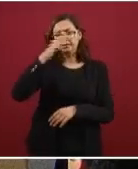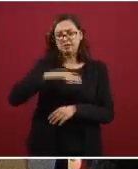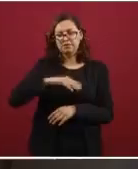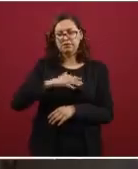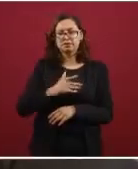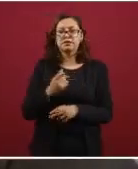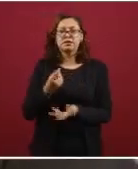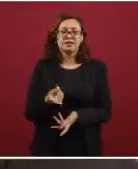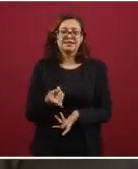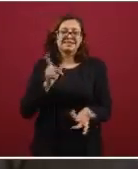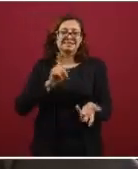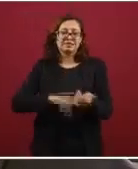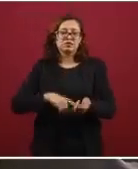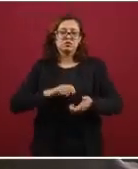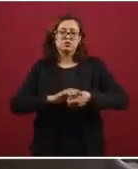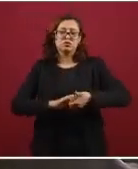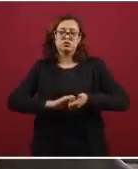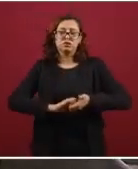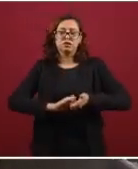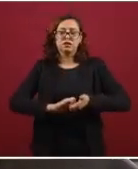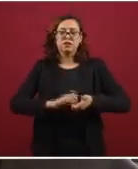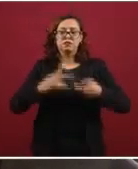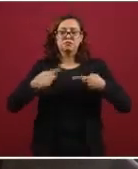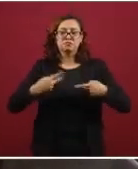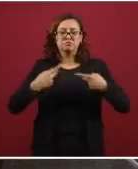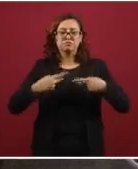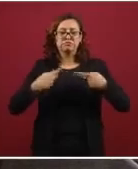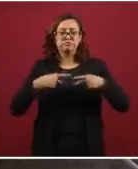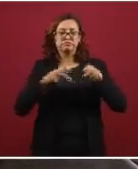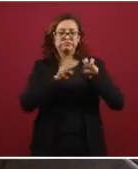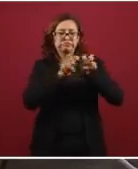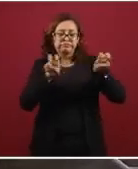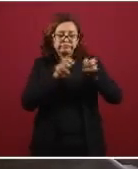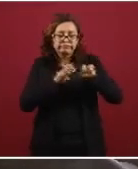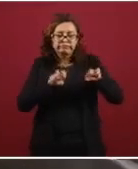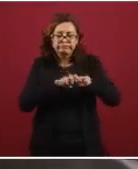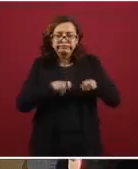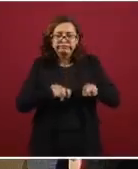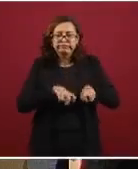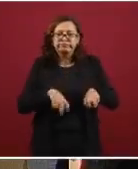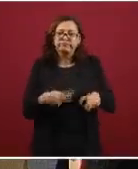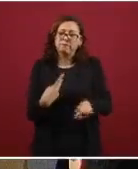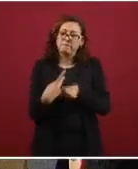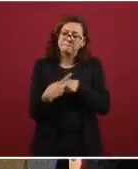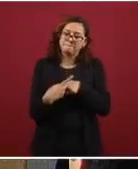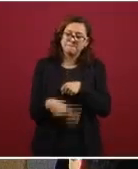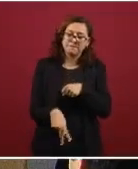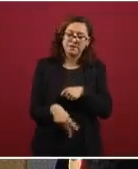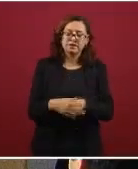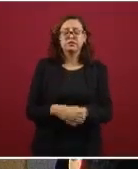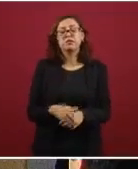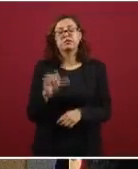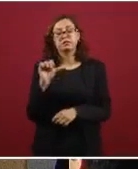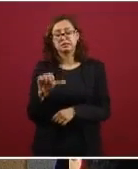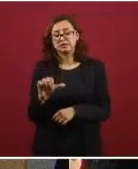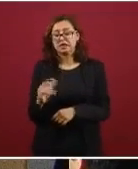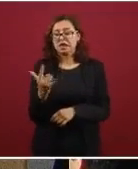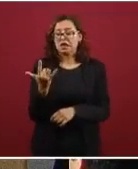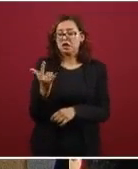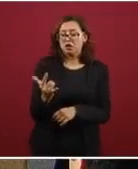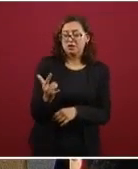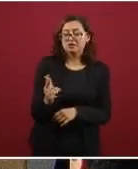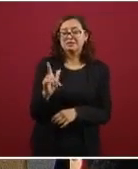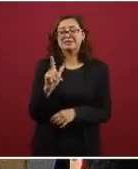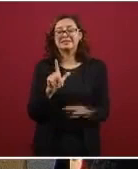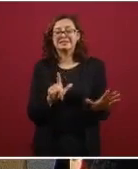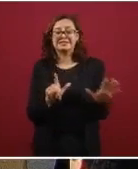cómo ponen en peligro a las personas. Esa es la preocupación más grande. El 16 de junio en Veracruz, como 791